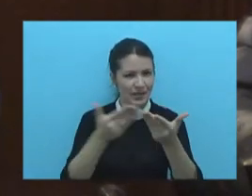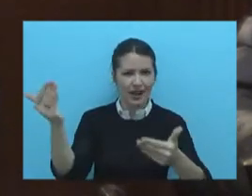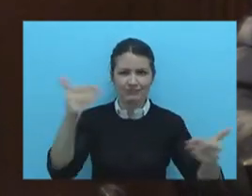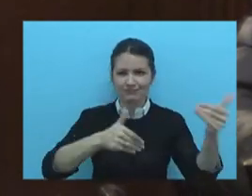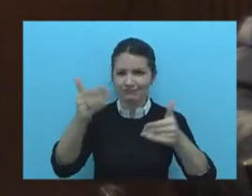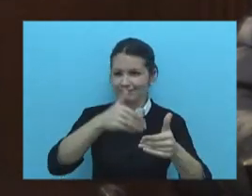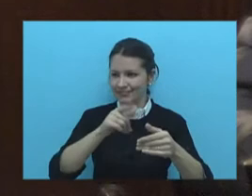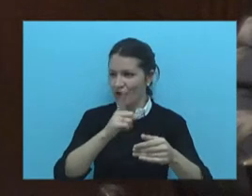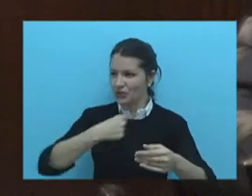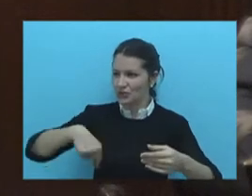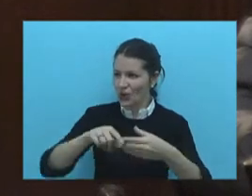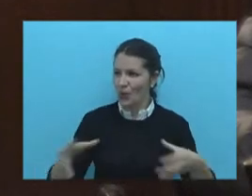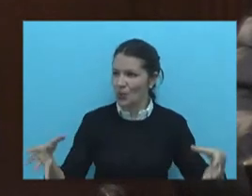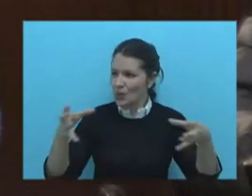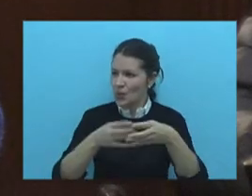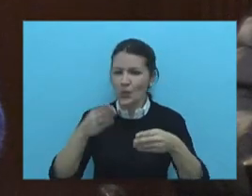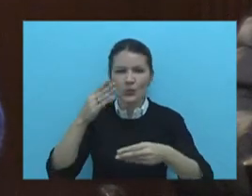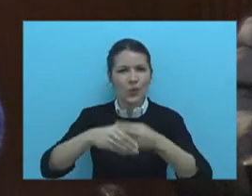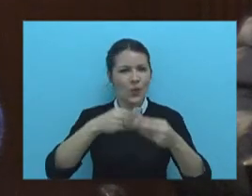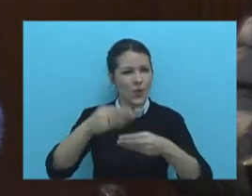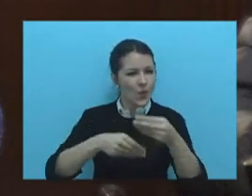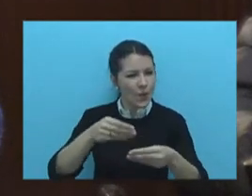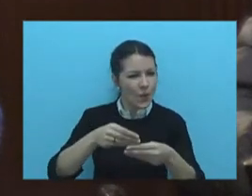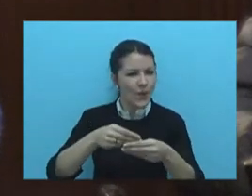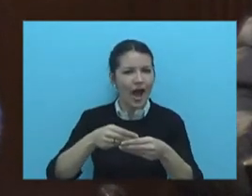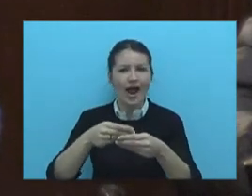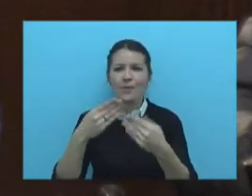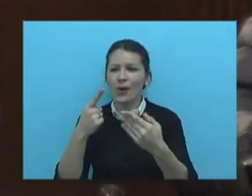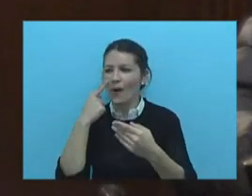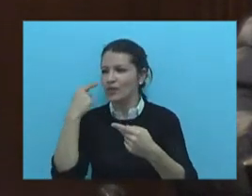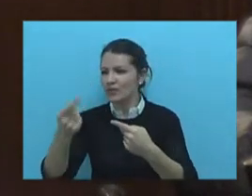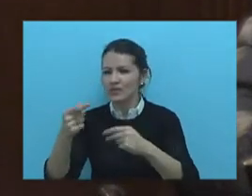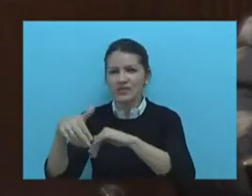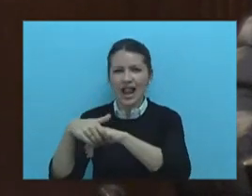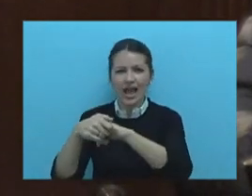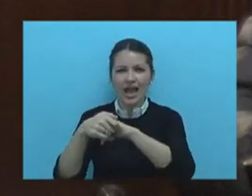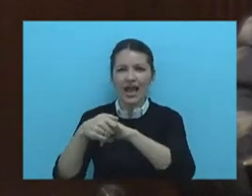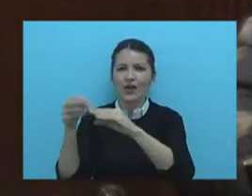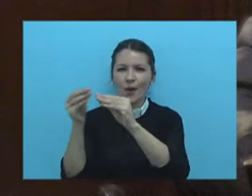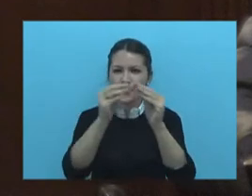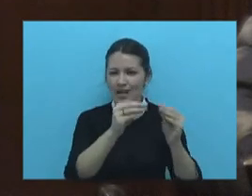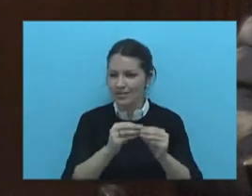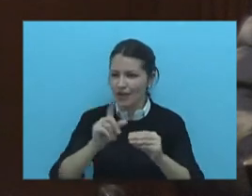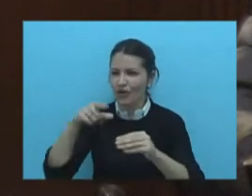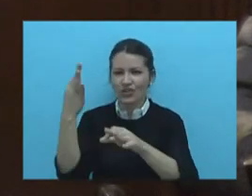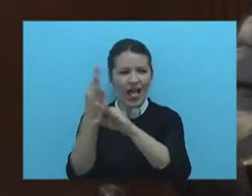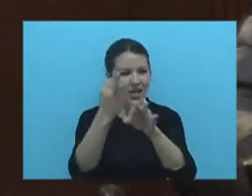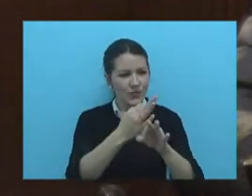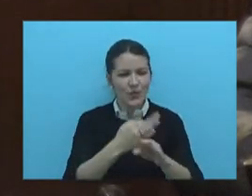tener diálogo con otros alumnos de otras escuelas para ser unidos y decir